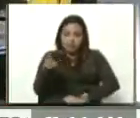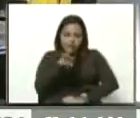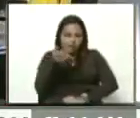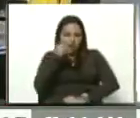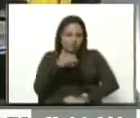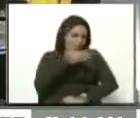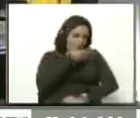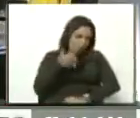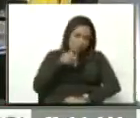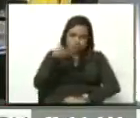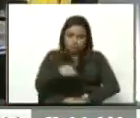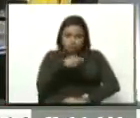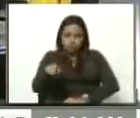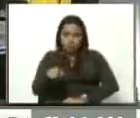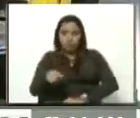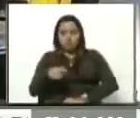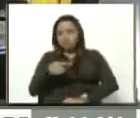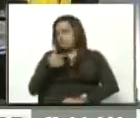arreglando. Bueno,